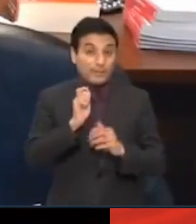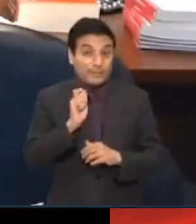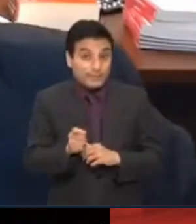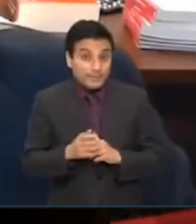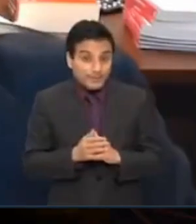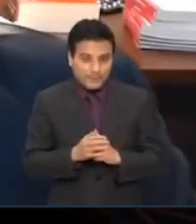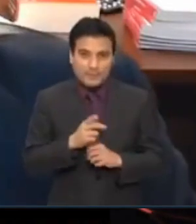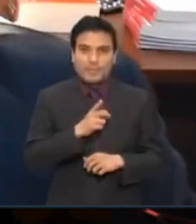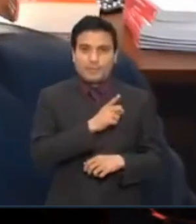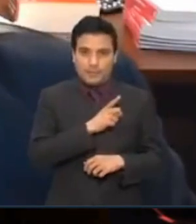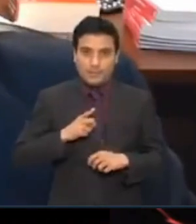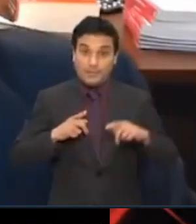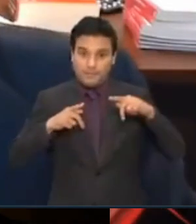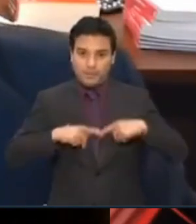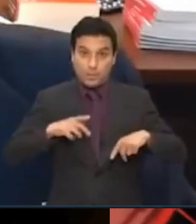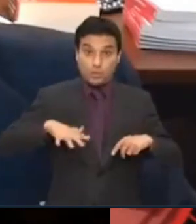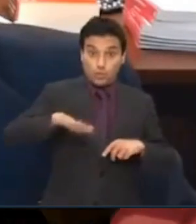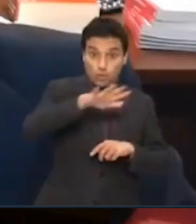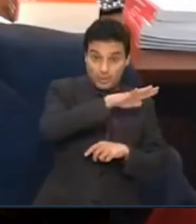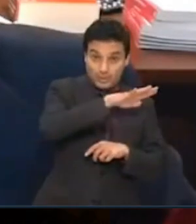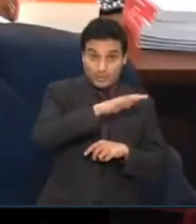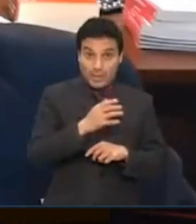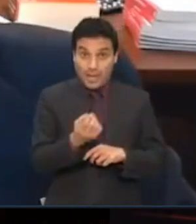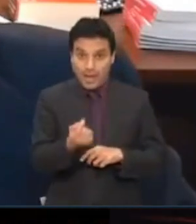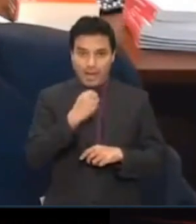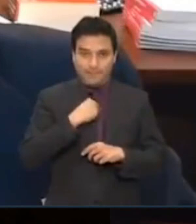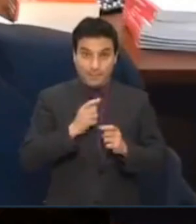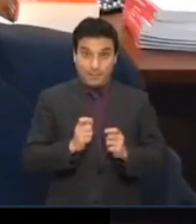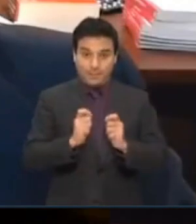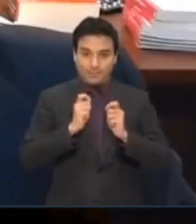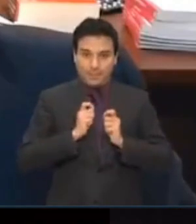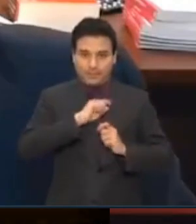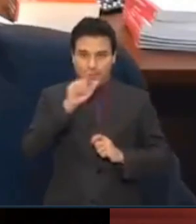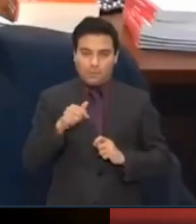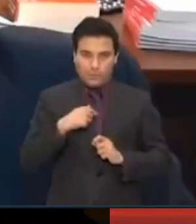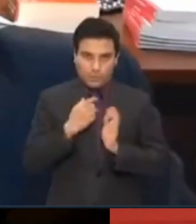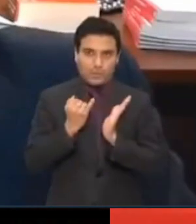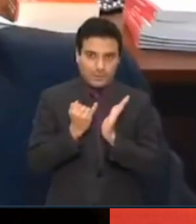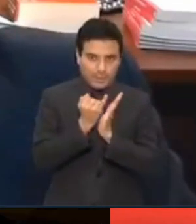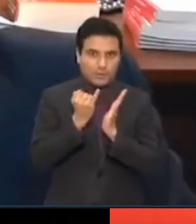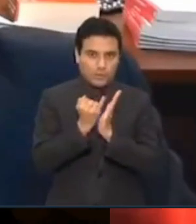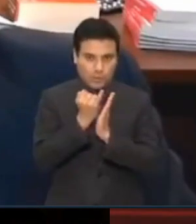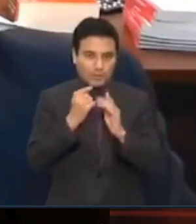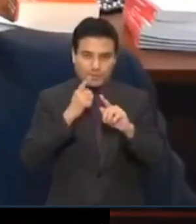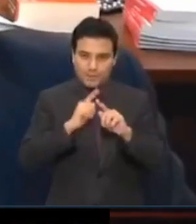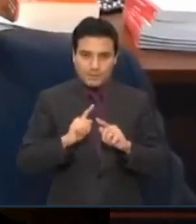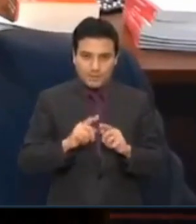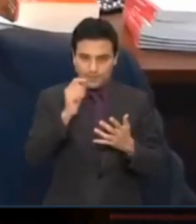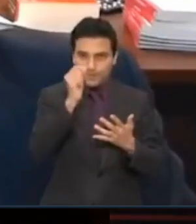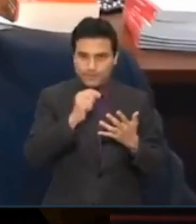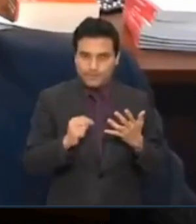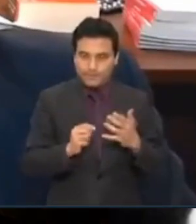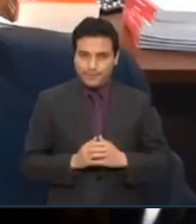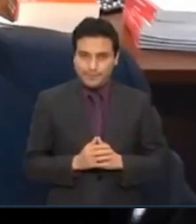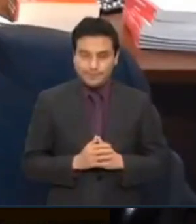todo sustituir a los ciudadanos en las etapas del proceso de decisión colectiva posteriores a la elección de esos representantes